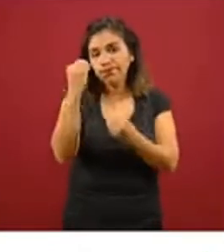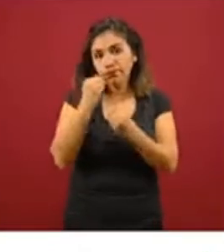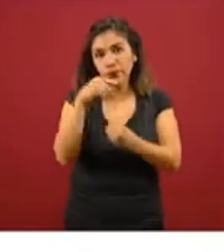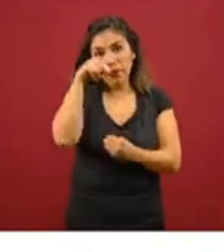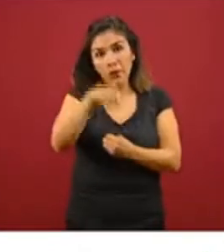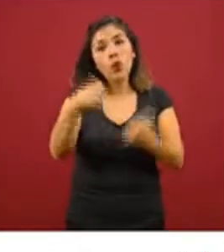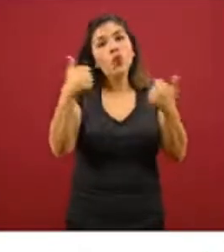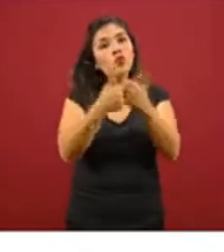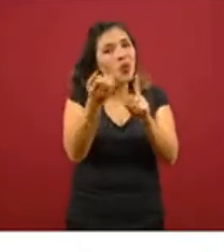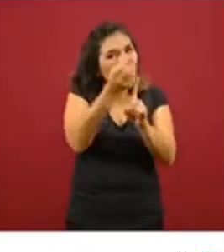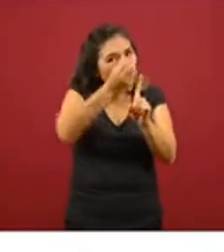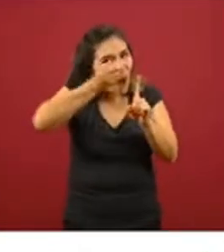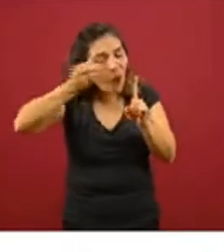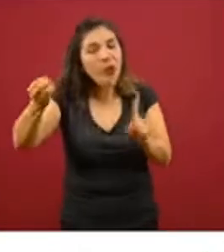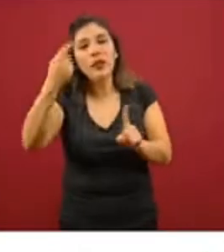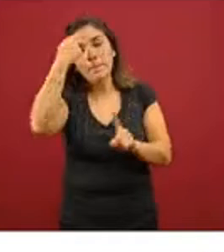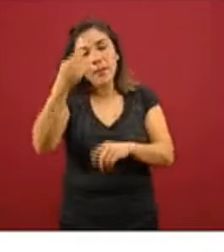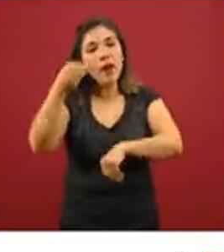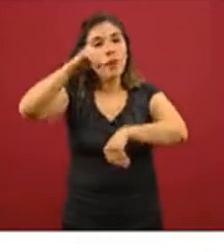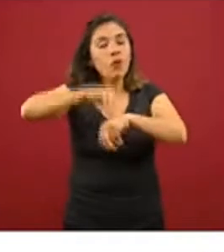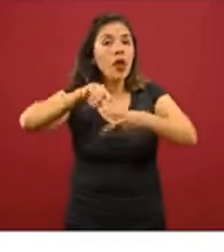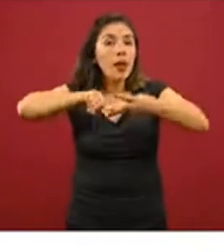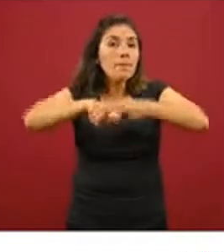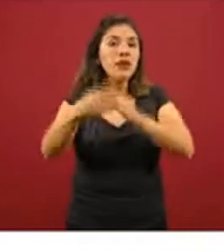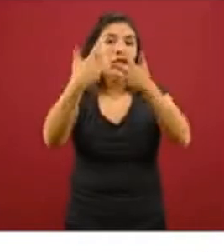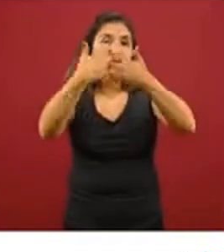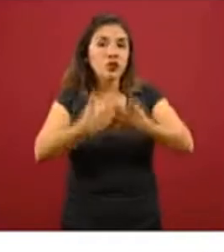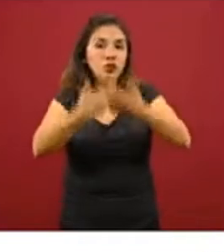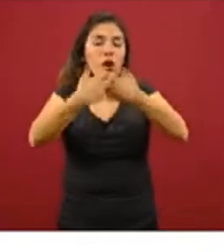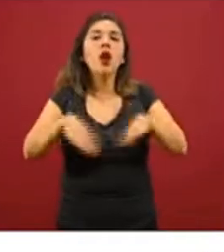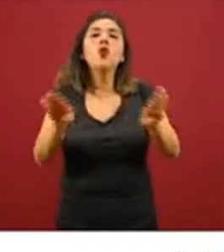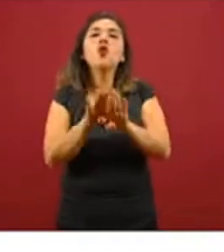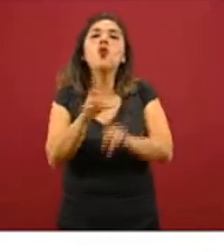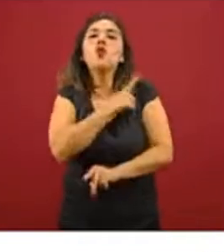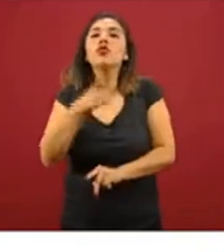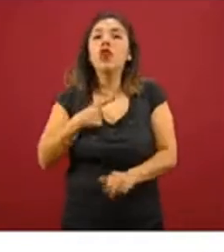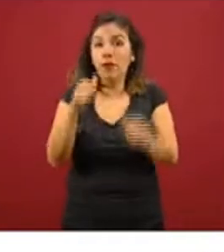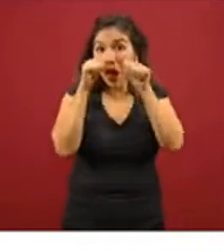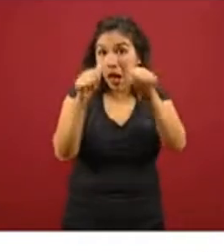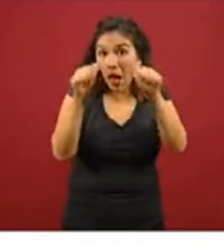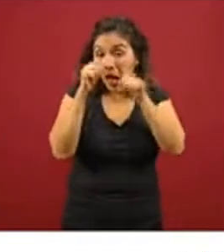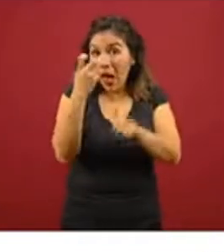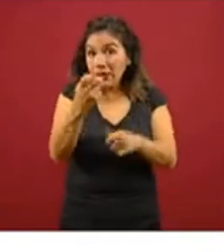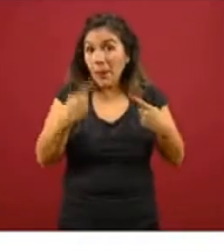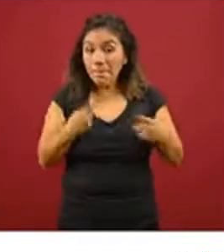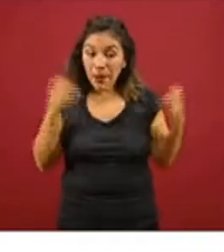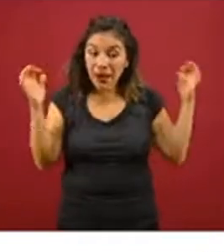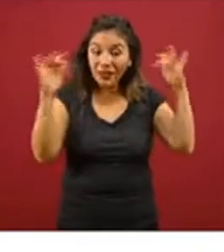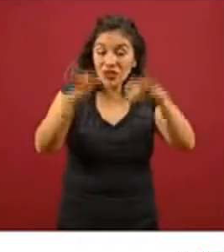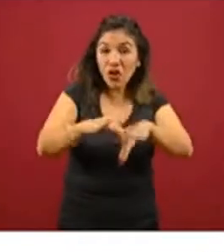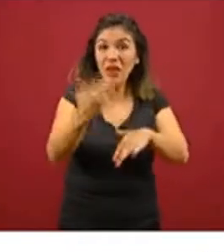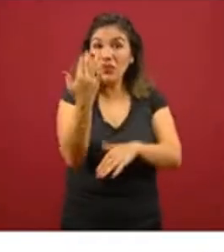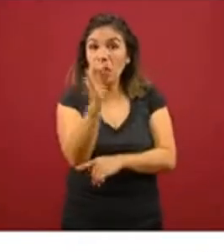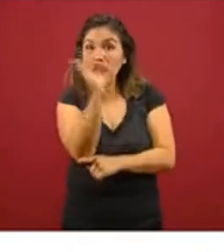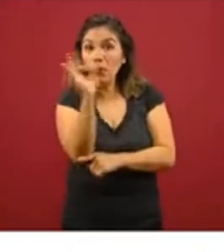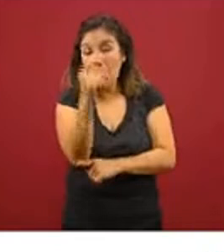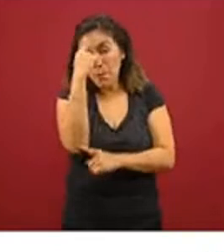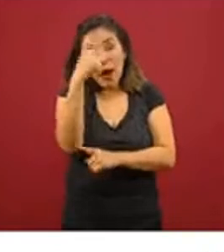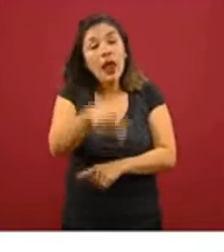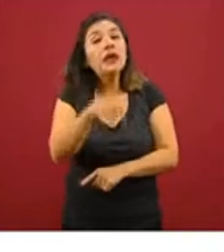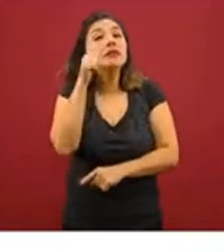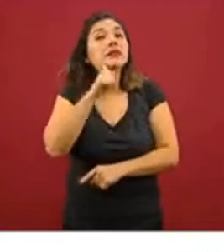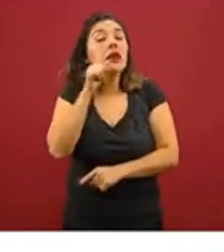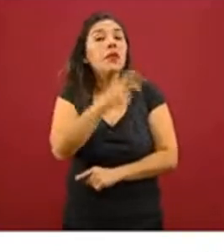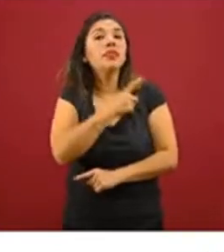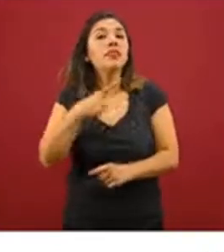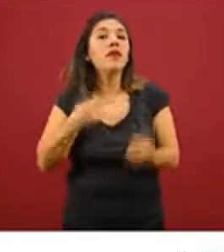un lineamiento para que se pueda poner en práctica de cómo se debe atender a este aforo de un 50% para mantener siempre